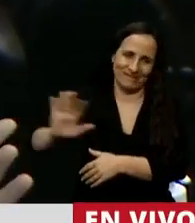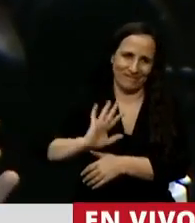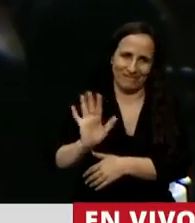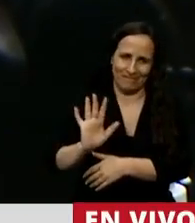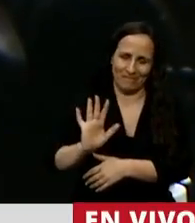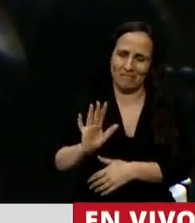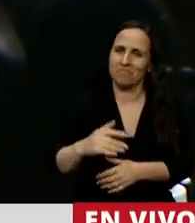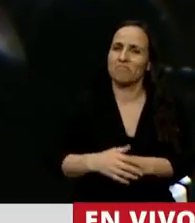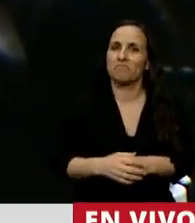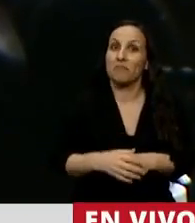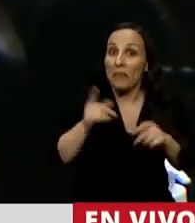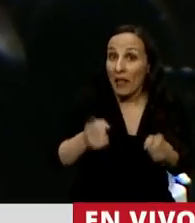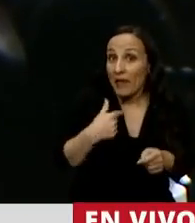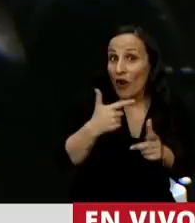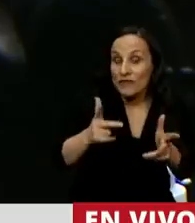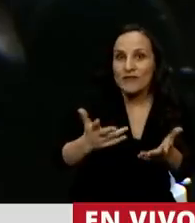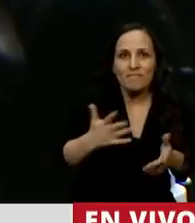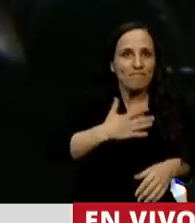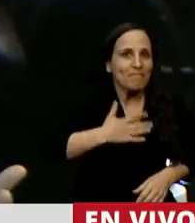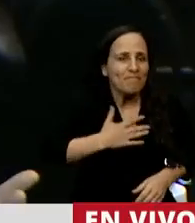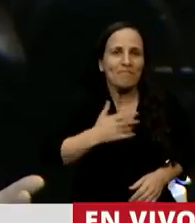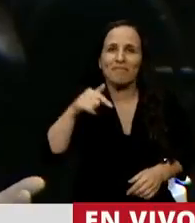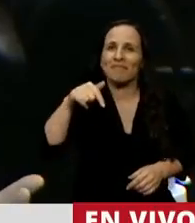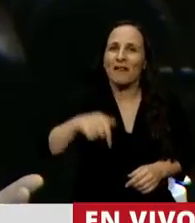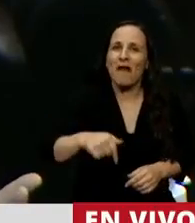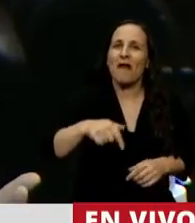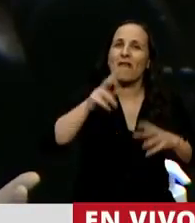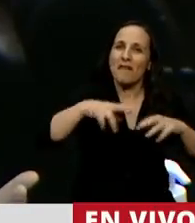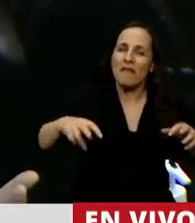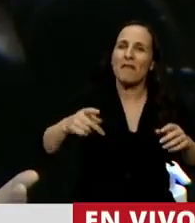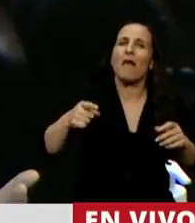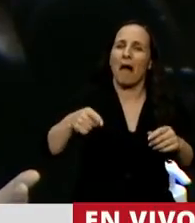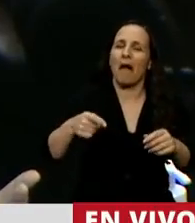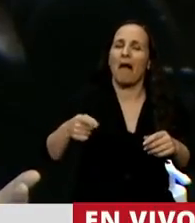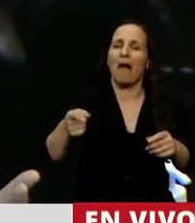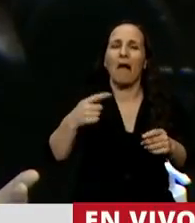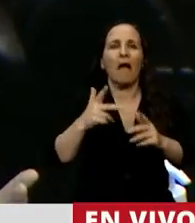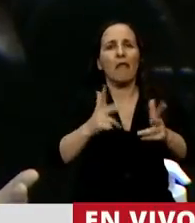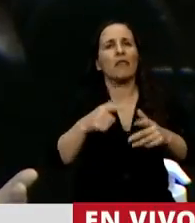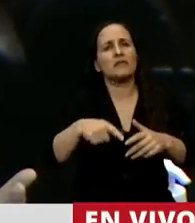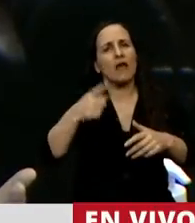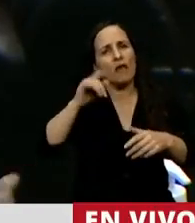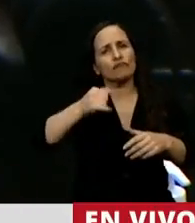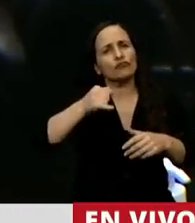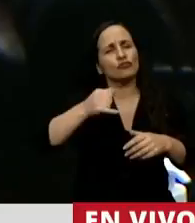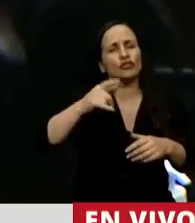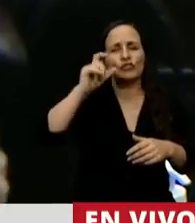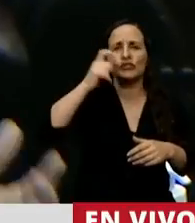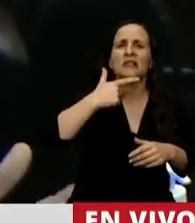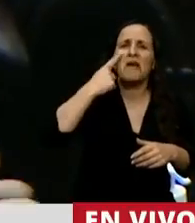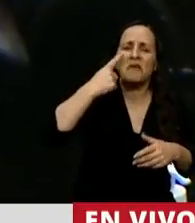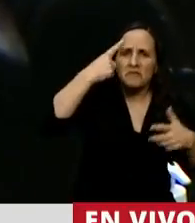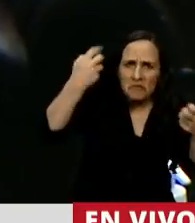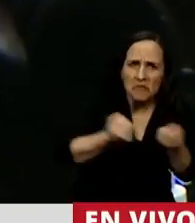que estemos escuchando en el recinto a aquellos que hoy nuevamente vienen a decir estamos de acuerdo con la educación sexual